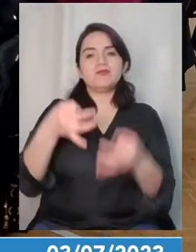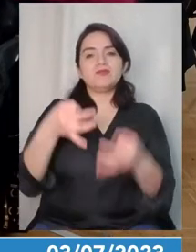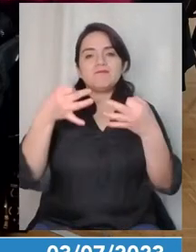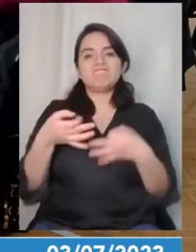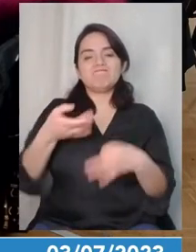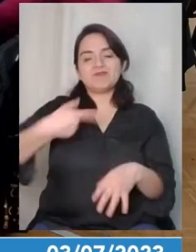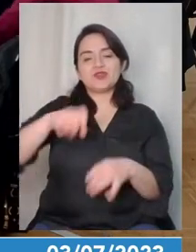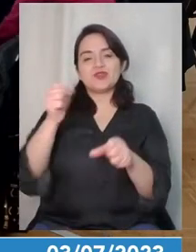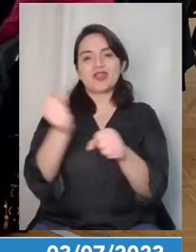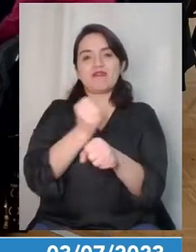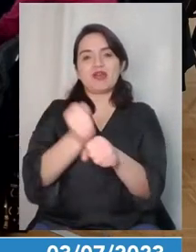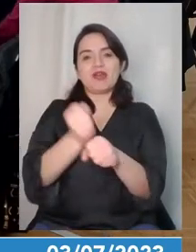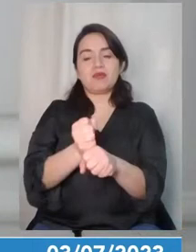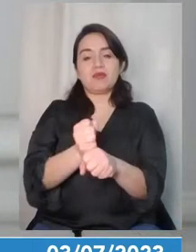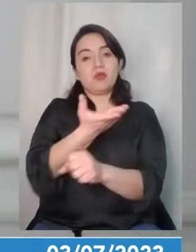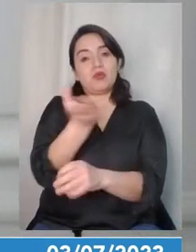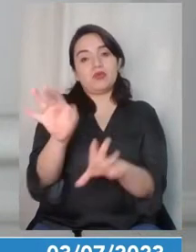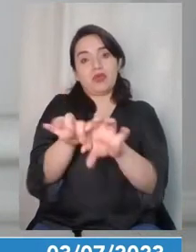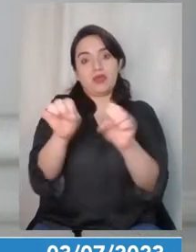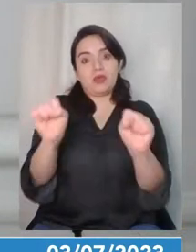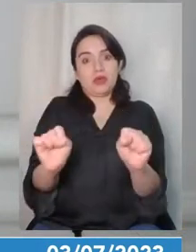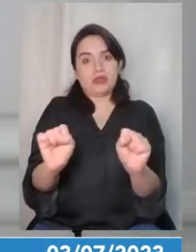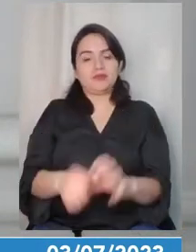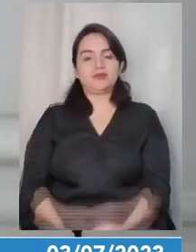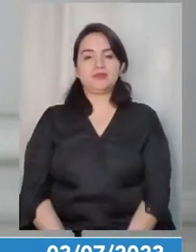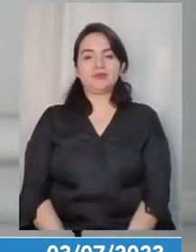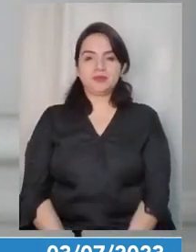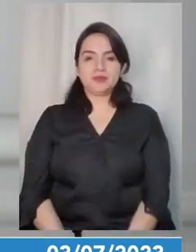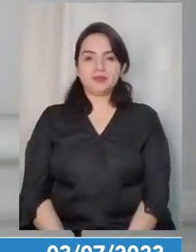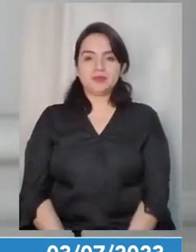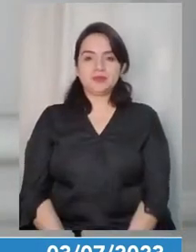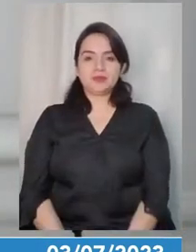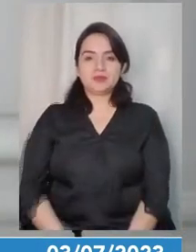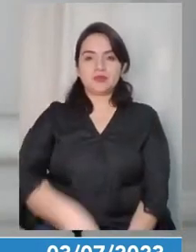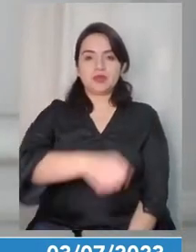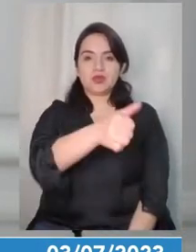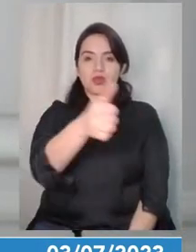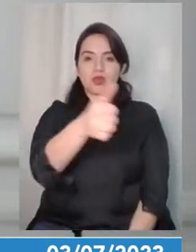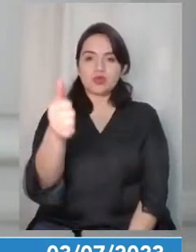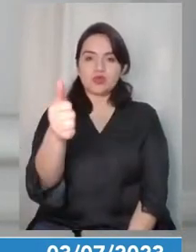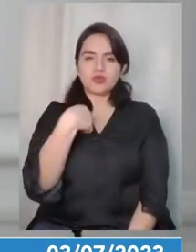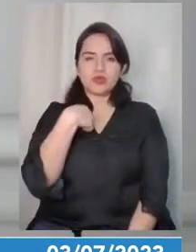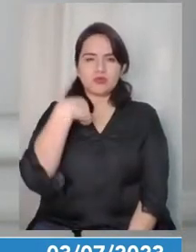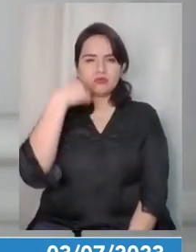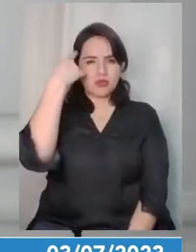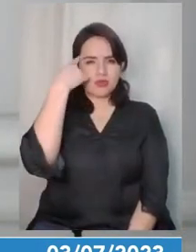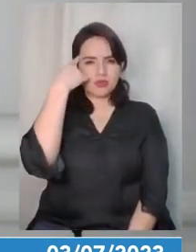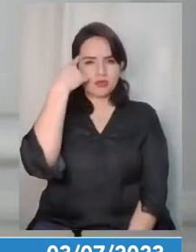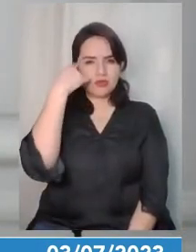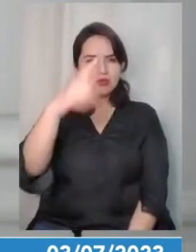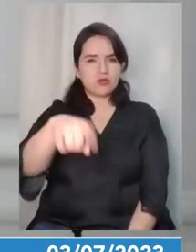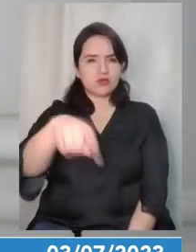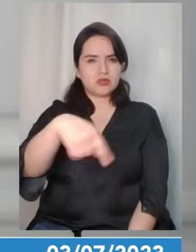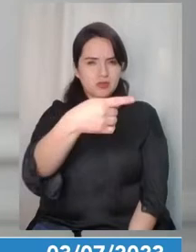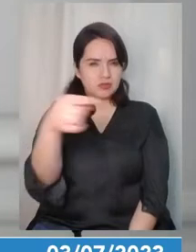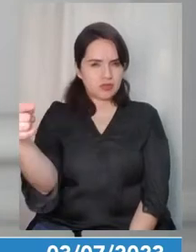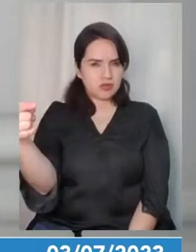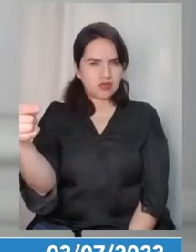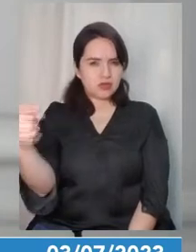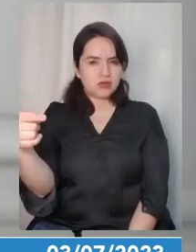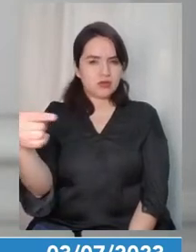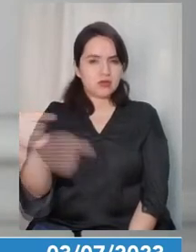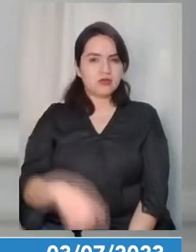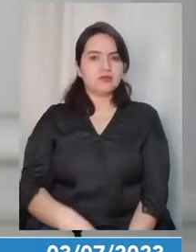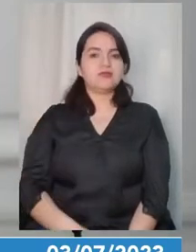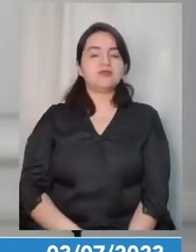de acuerdo, o sea, para que todos, me parece que habría que tomar, para la próxima semana. A partir del lunes,